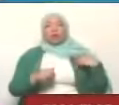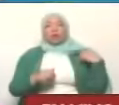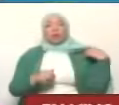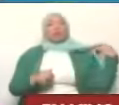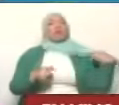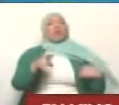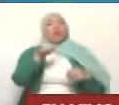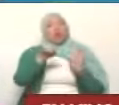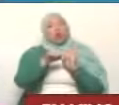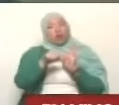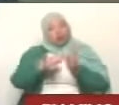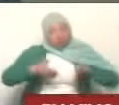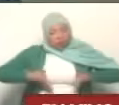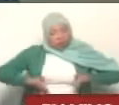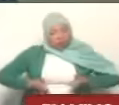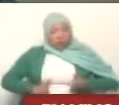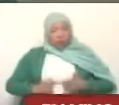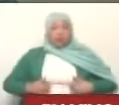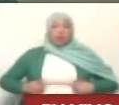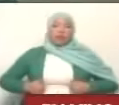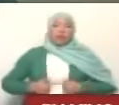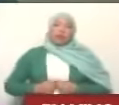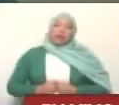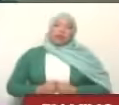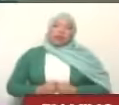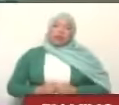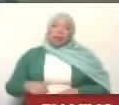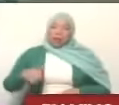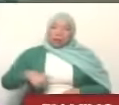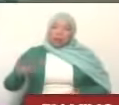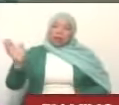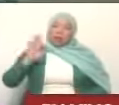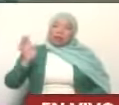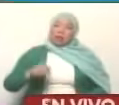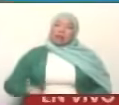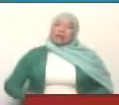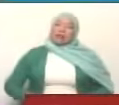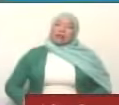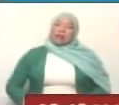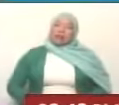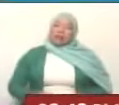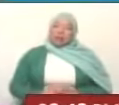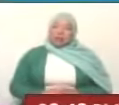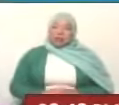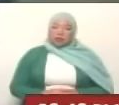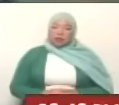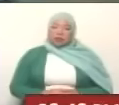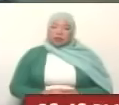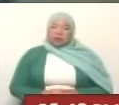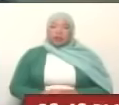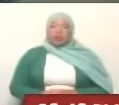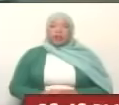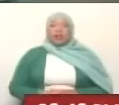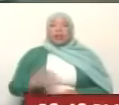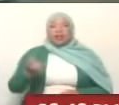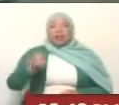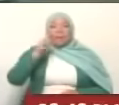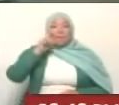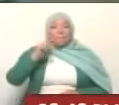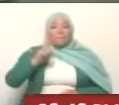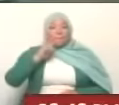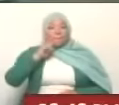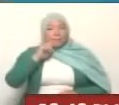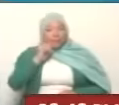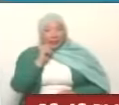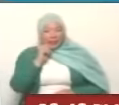Luis? Perdón, presidente. ¿Dónde naciste tú? Aquí en Caracas. ¿En Caracas? ¿En qué parte? En la Matinaco de San Palacio. Yo sé,